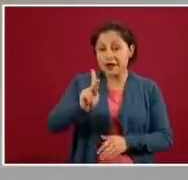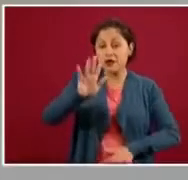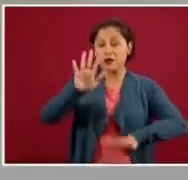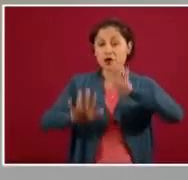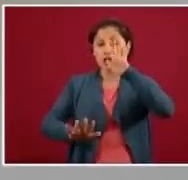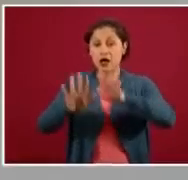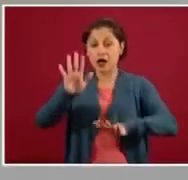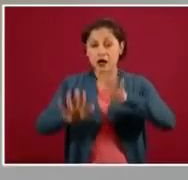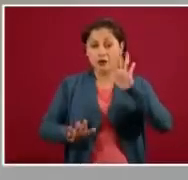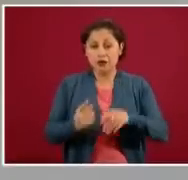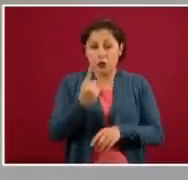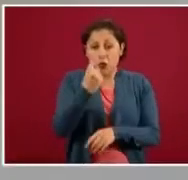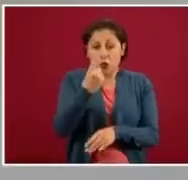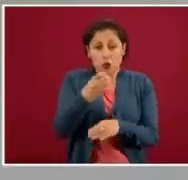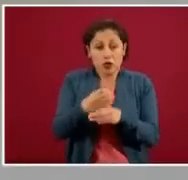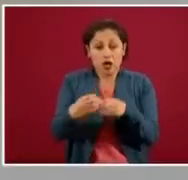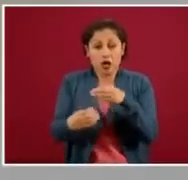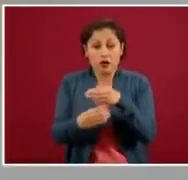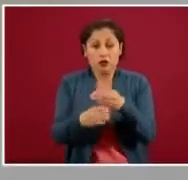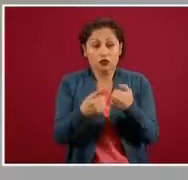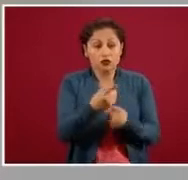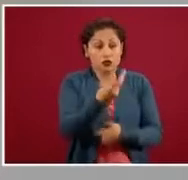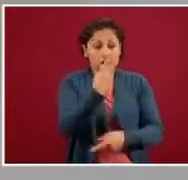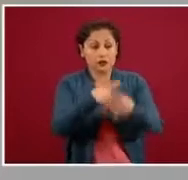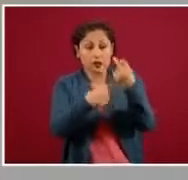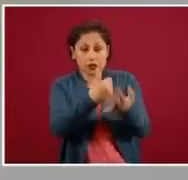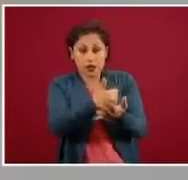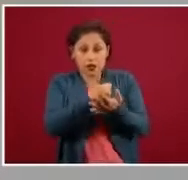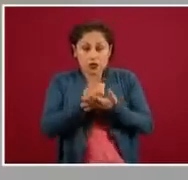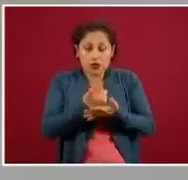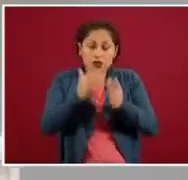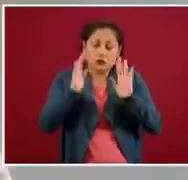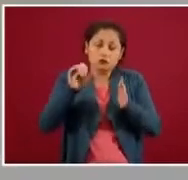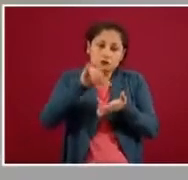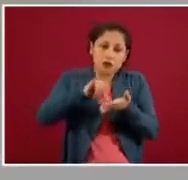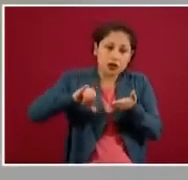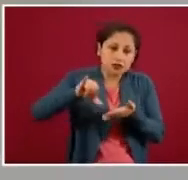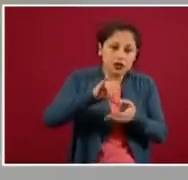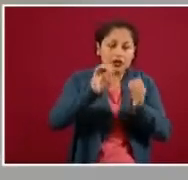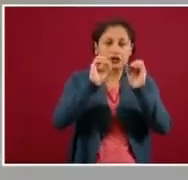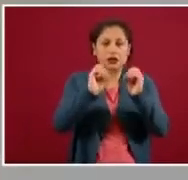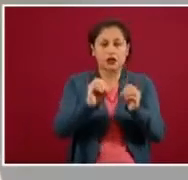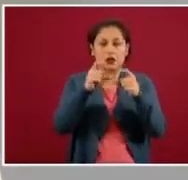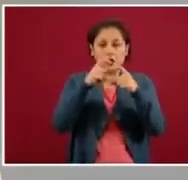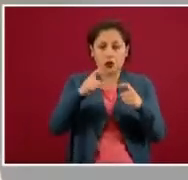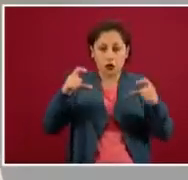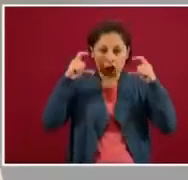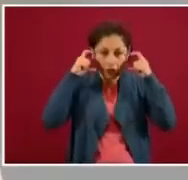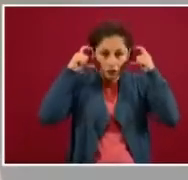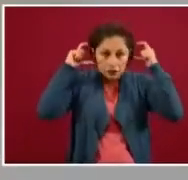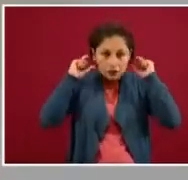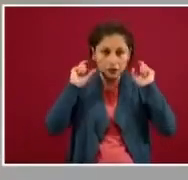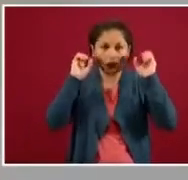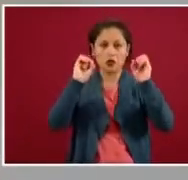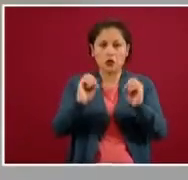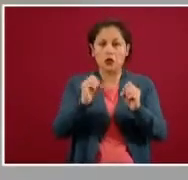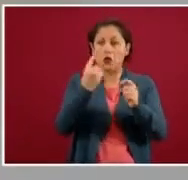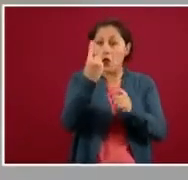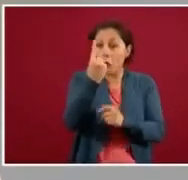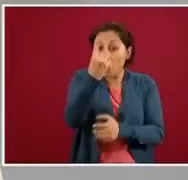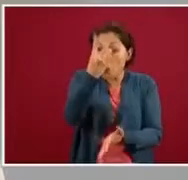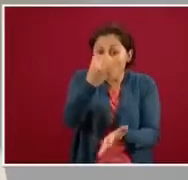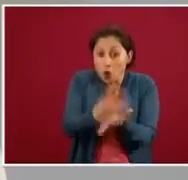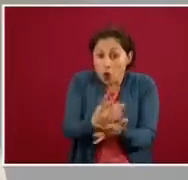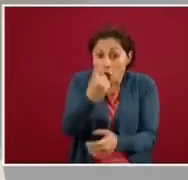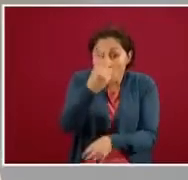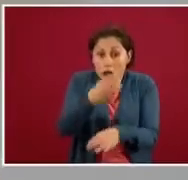excesiva a un instrumento de precaución, llámese este aceite, llámese el propio cubrebocas, porque esto lo que puede llevar es